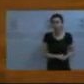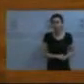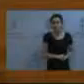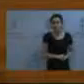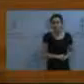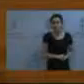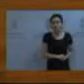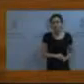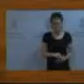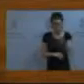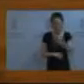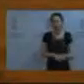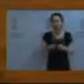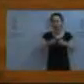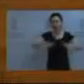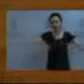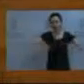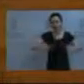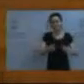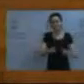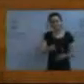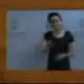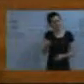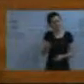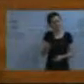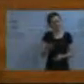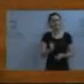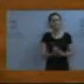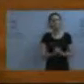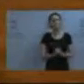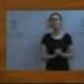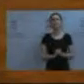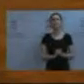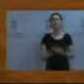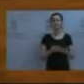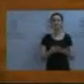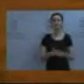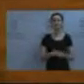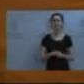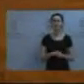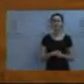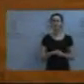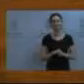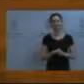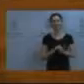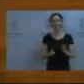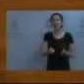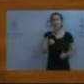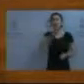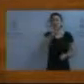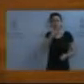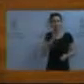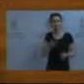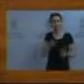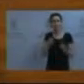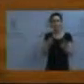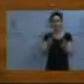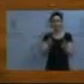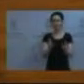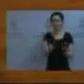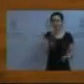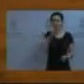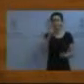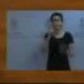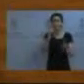obviamente con receta. ¿Por qué? Porque tiene indicación terapéutica. Las anfetaminas tienen